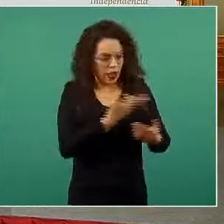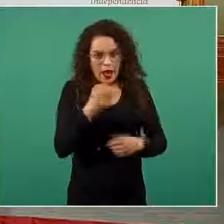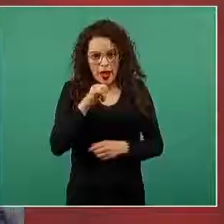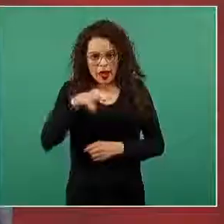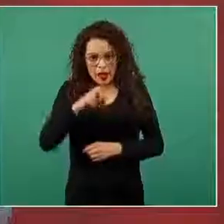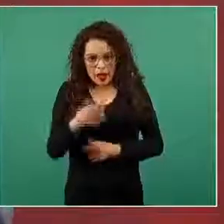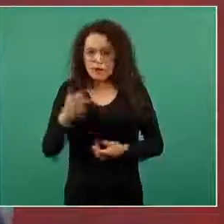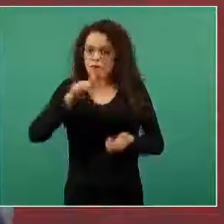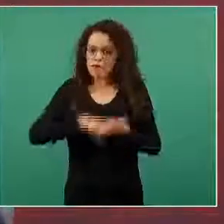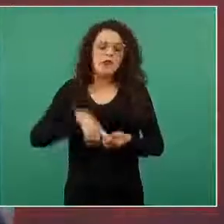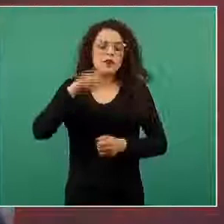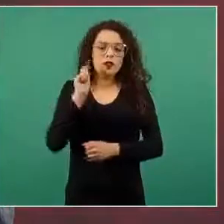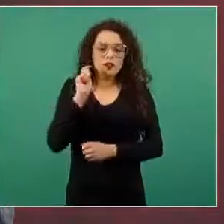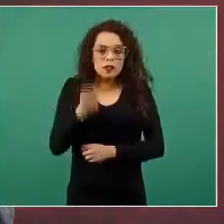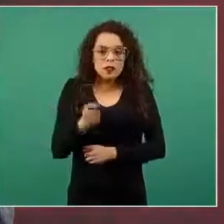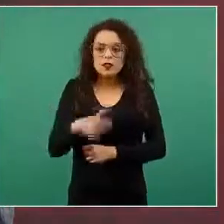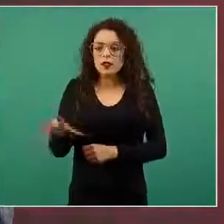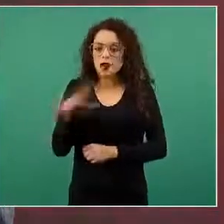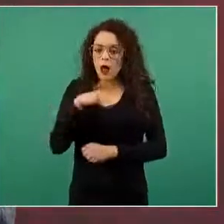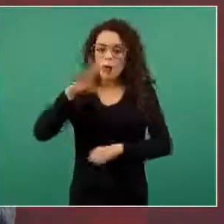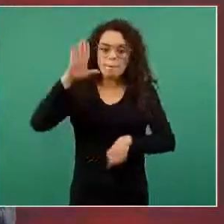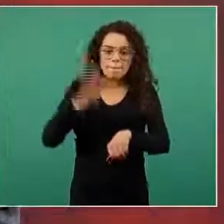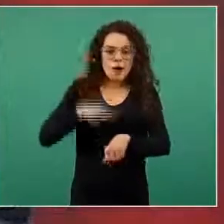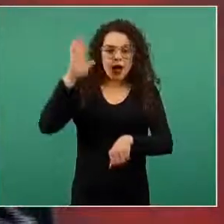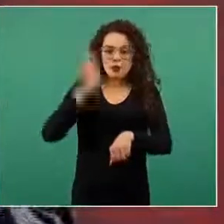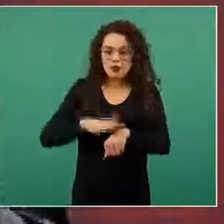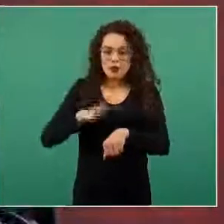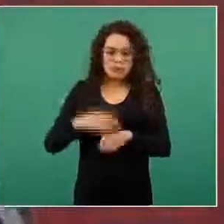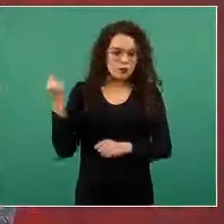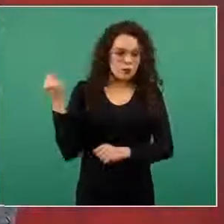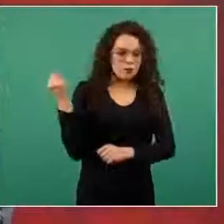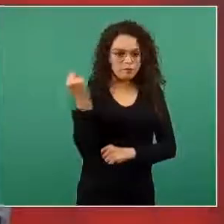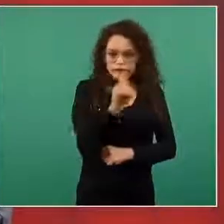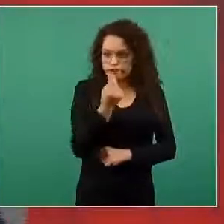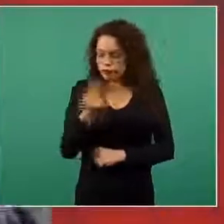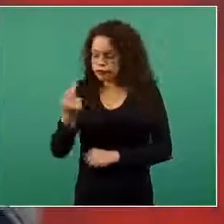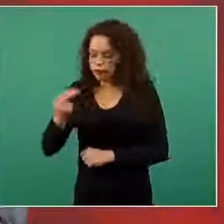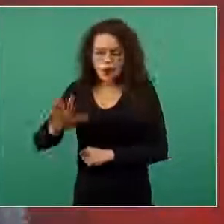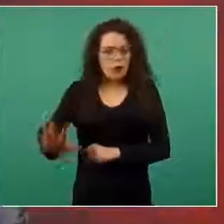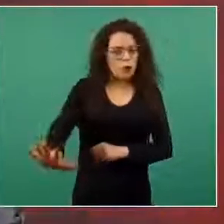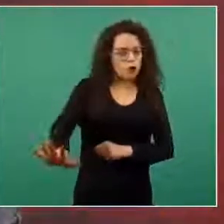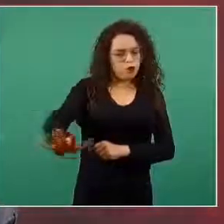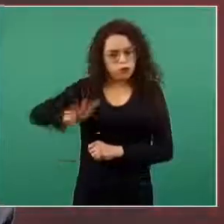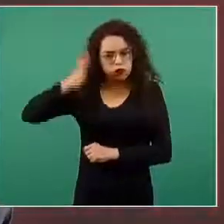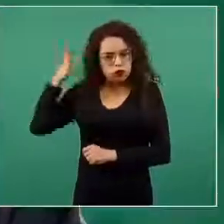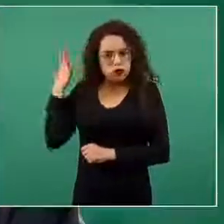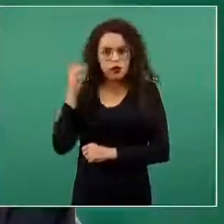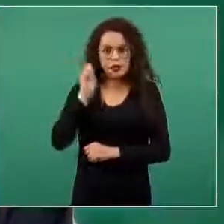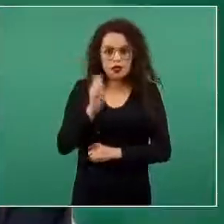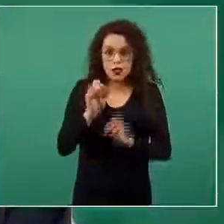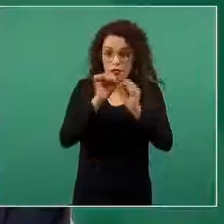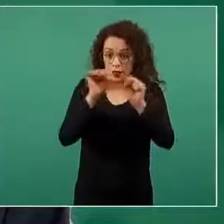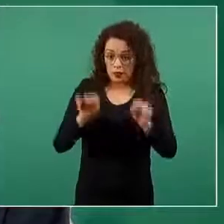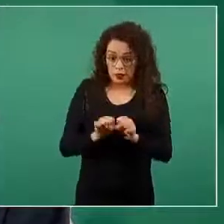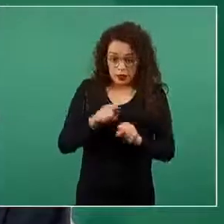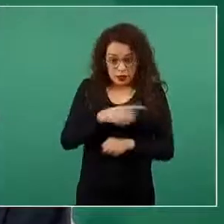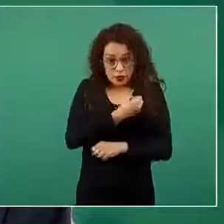realidades sociales donde se encuentra la mayor necesidad de acelerar la cobertura del sistema de